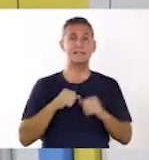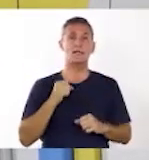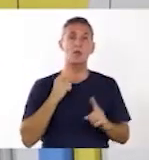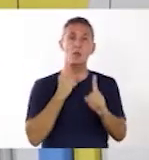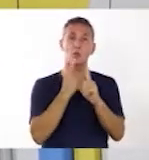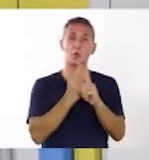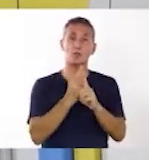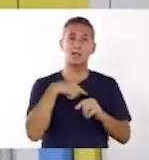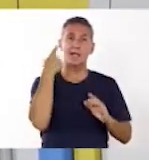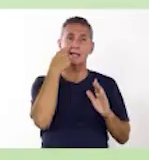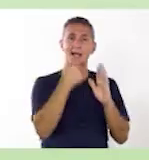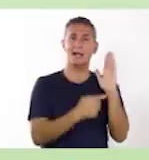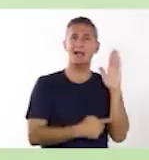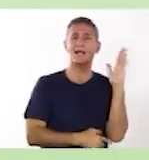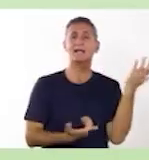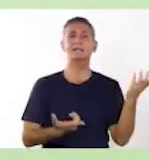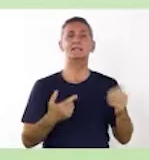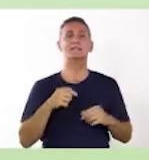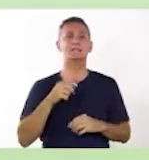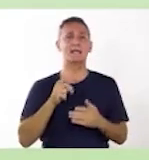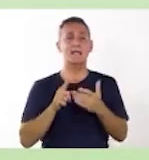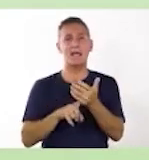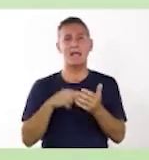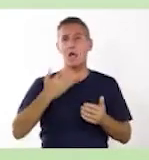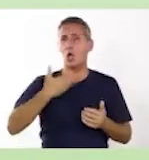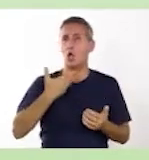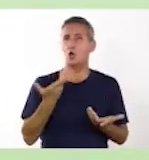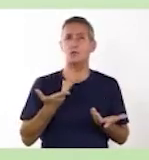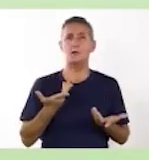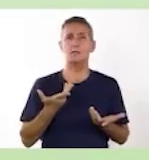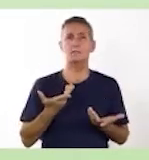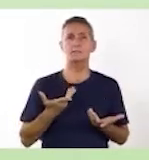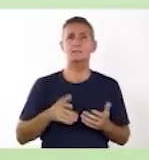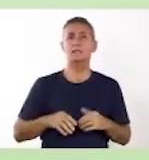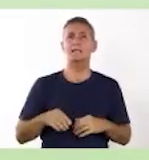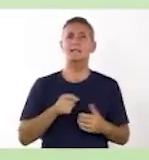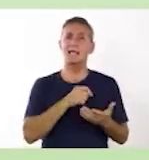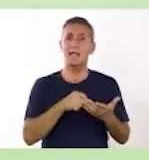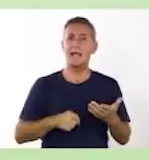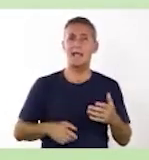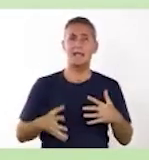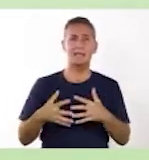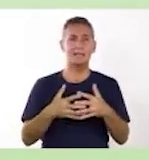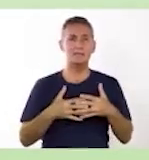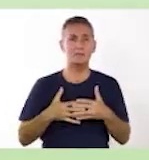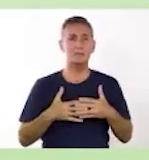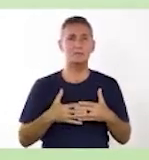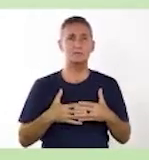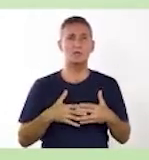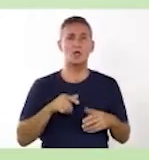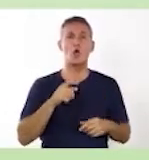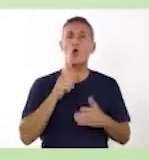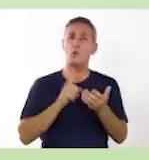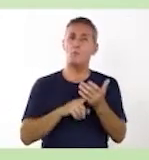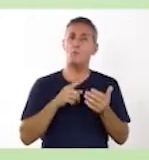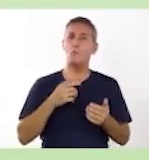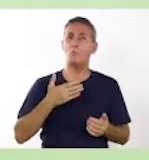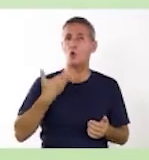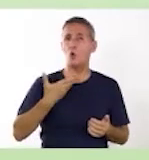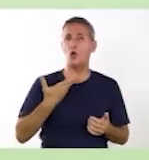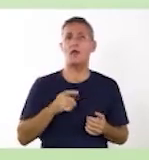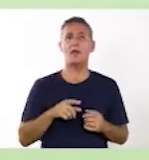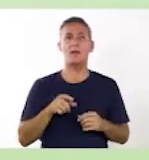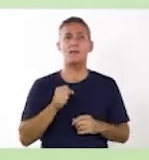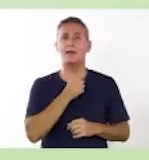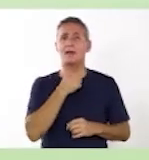Tercer semestre por encuentro, característica de la poesía de Whitman, en su poema